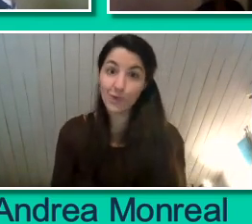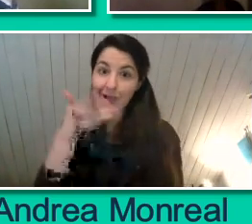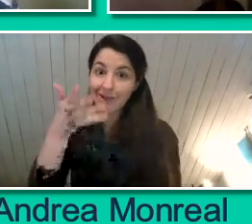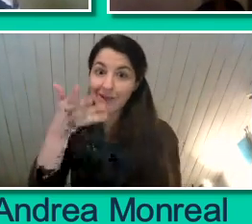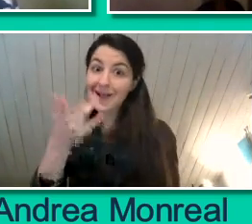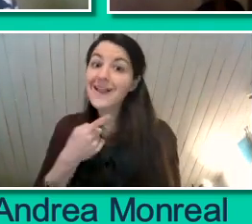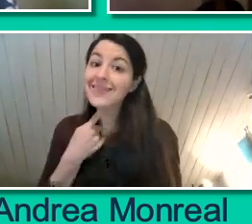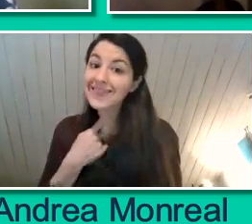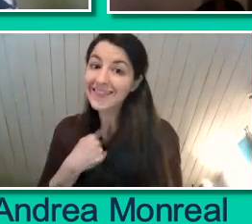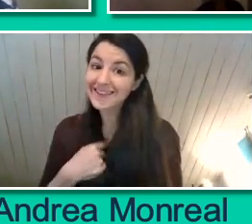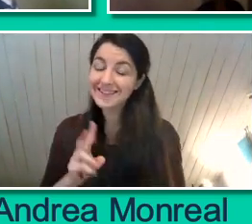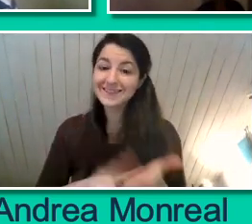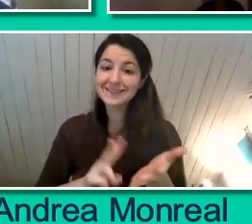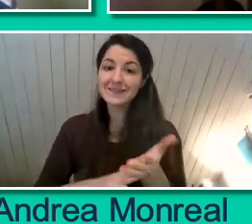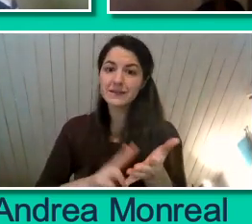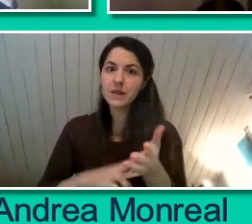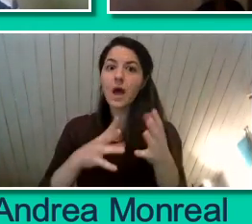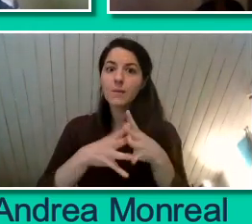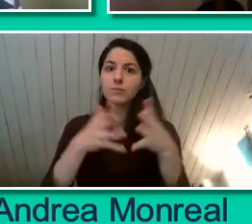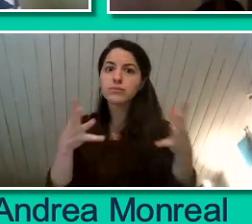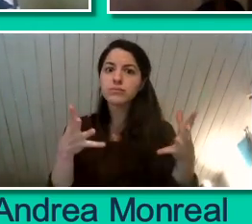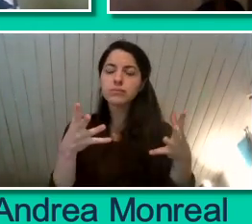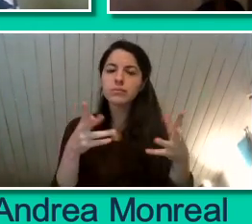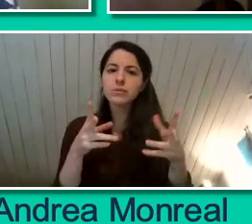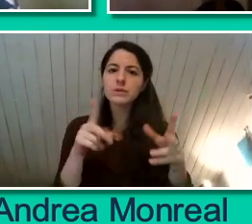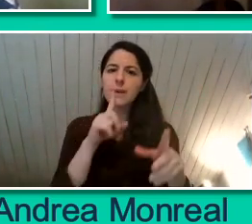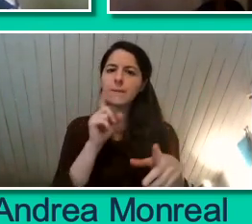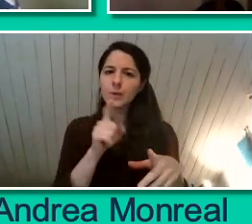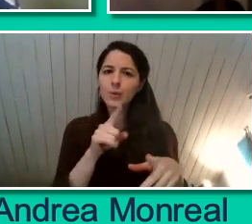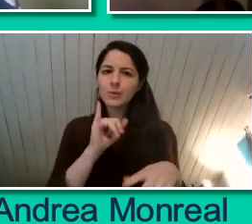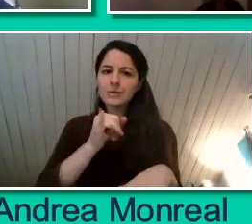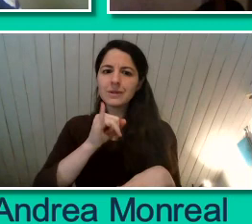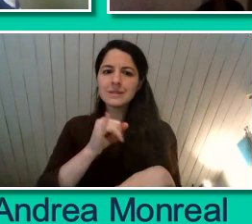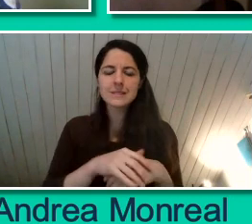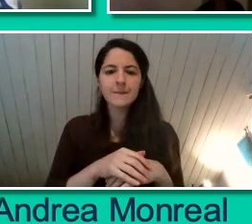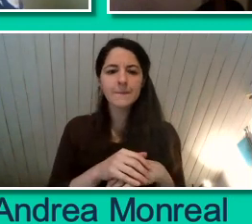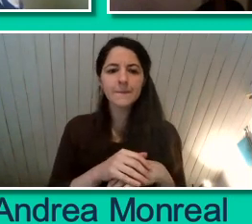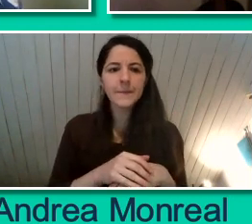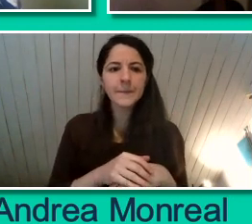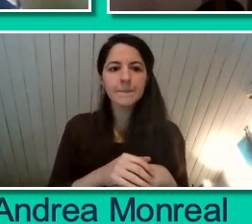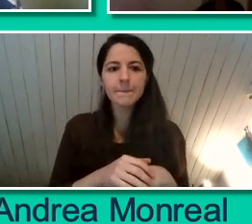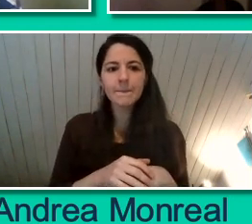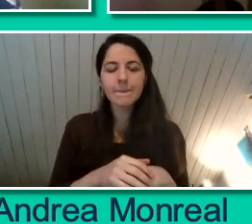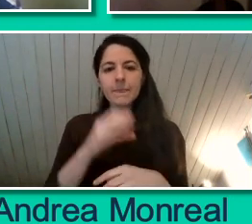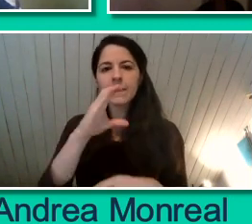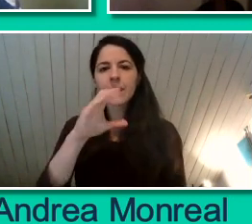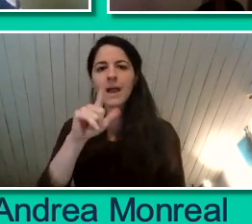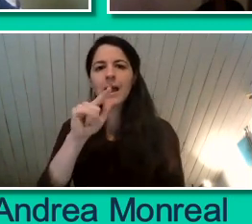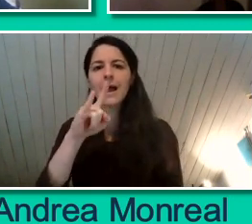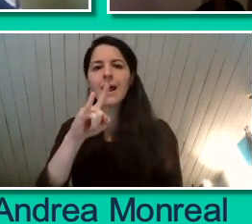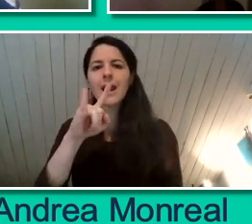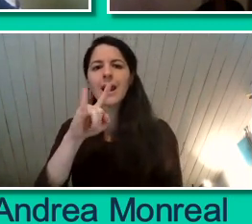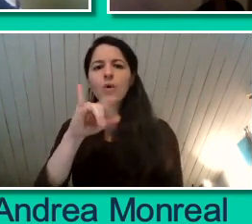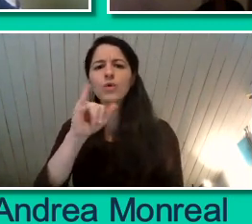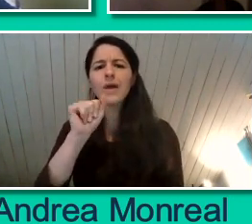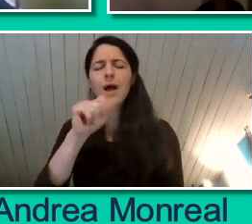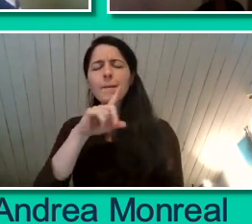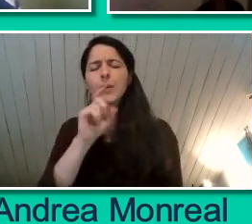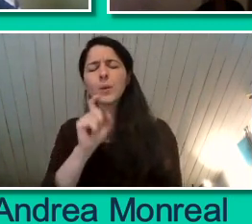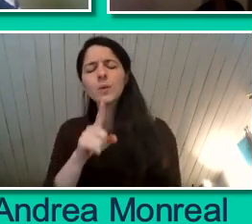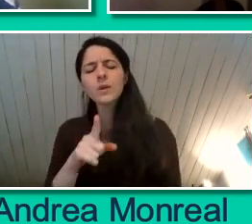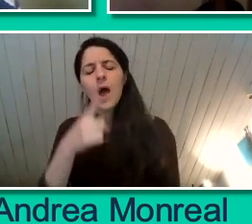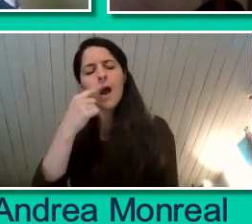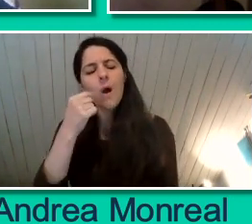varias temáticas, porque algo que llama mucho la atención. Claudia nos pregunta, dice, ¿los hombres que están en